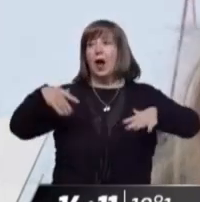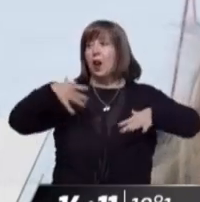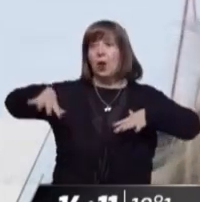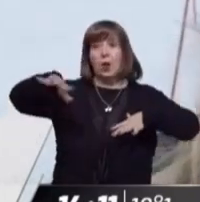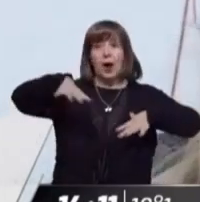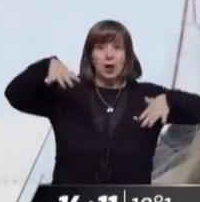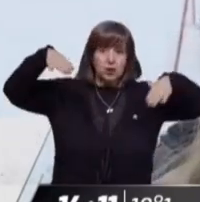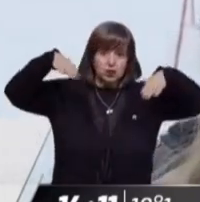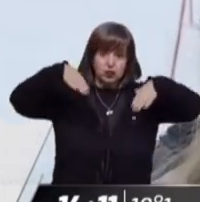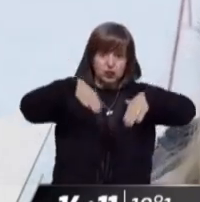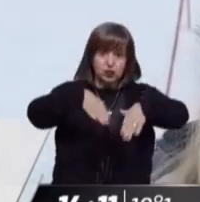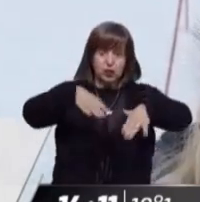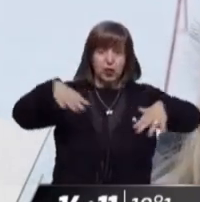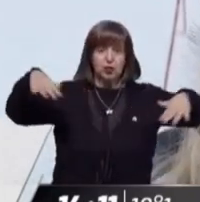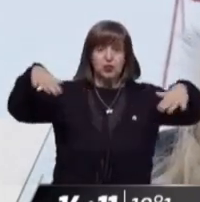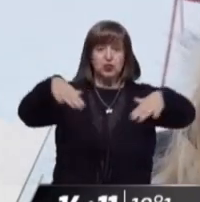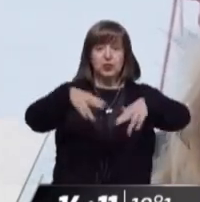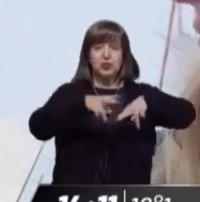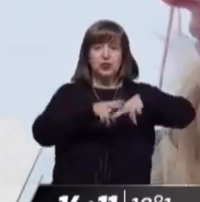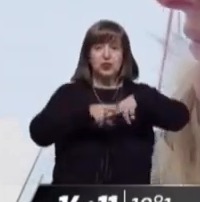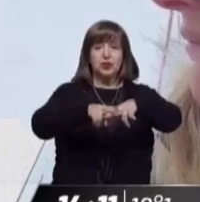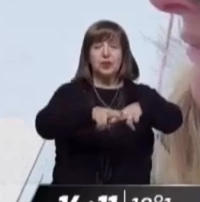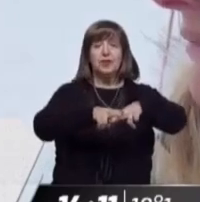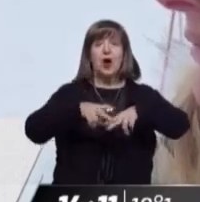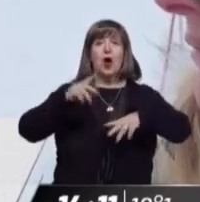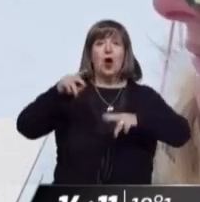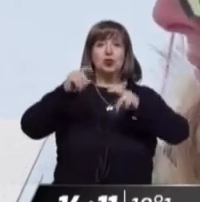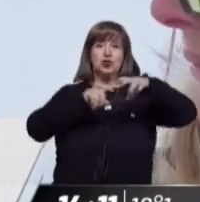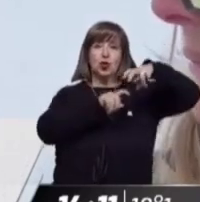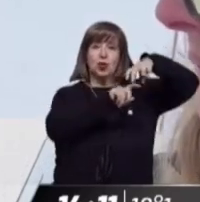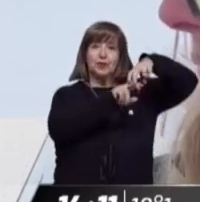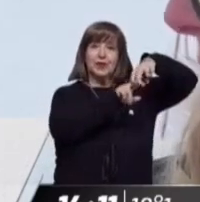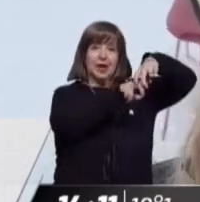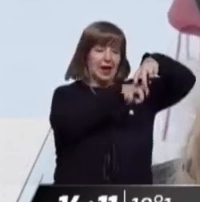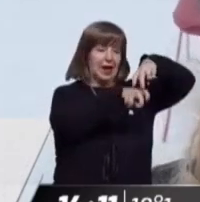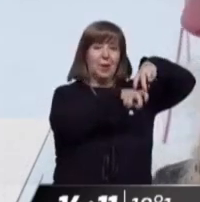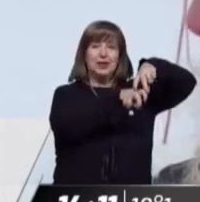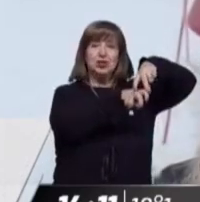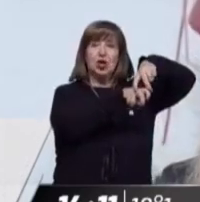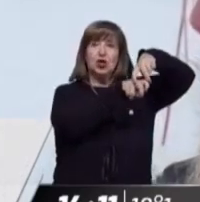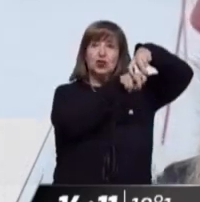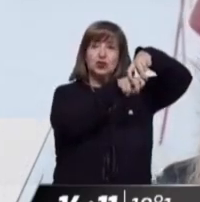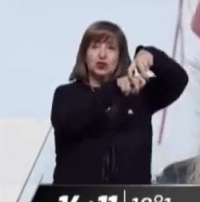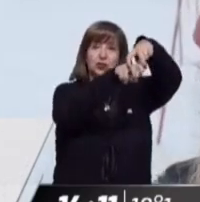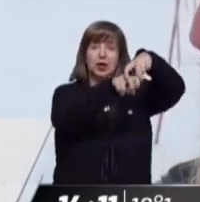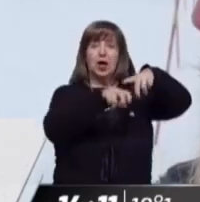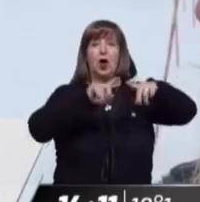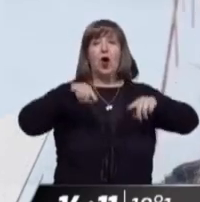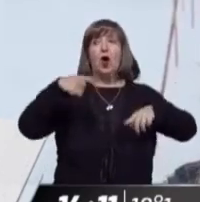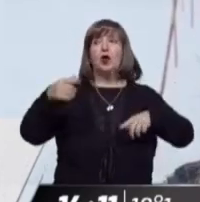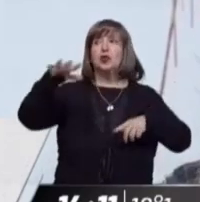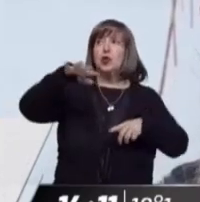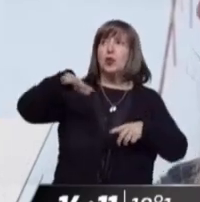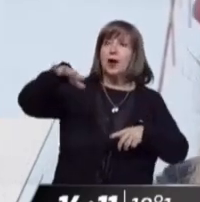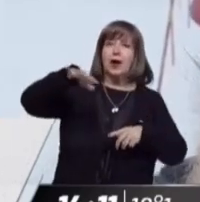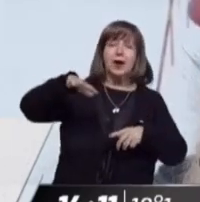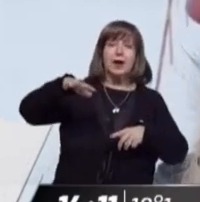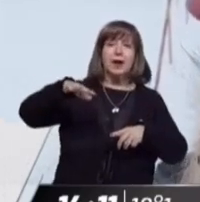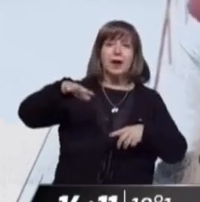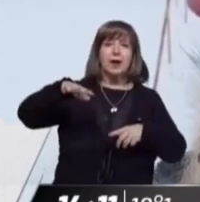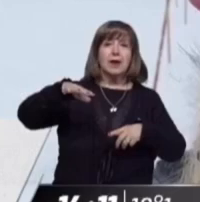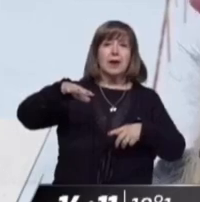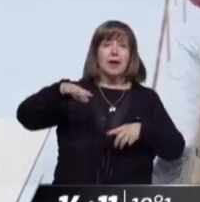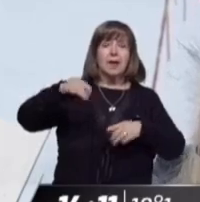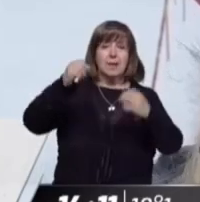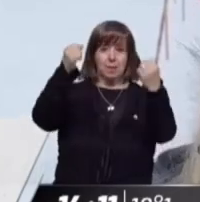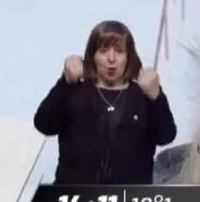pistas y su Magic Carpet o medio elevación. El otro grupo de divertimento sería el clásico